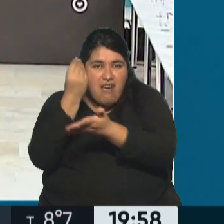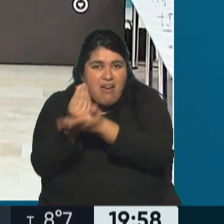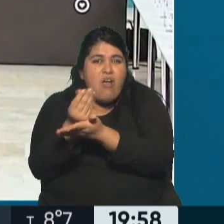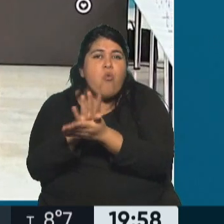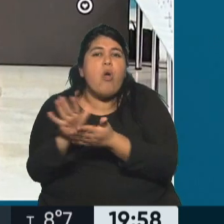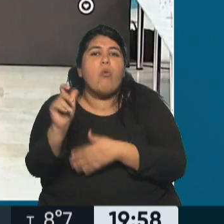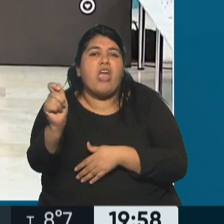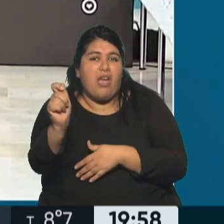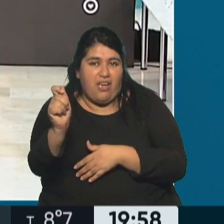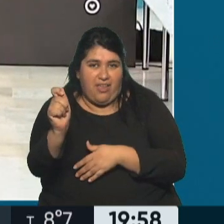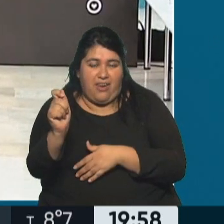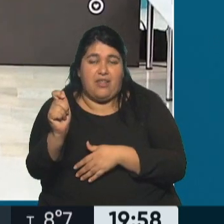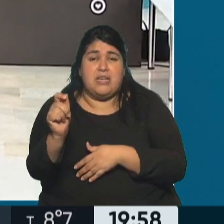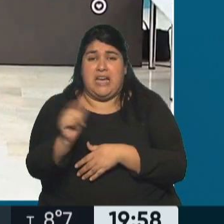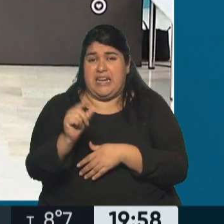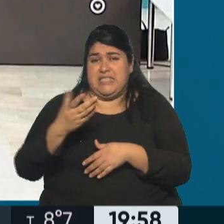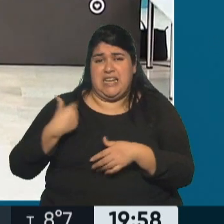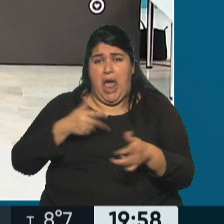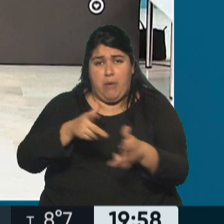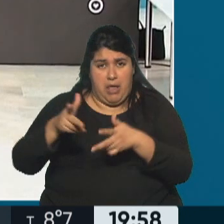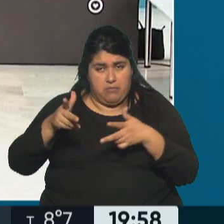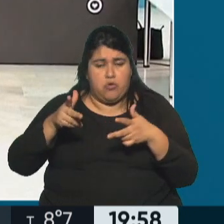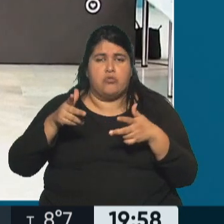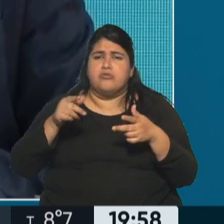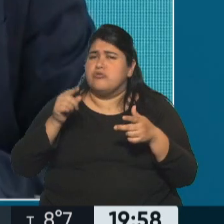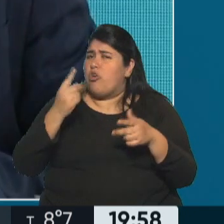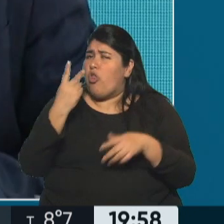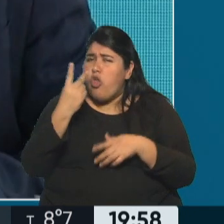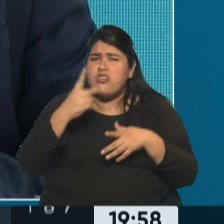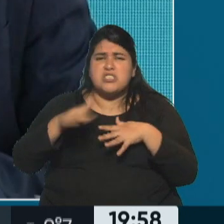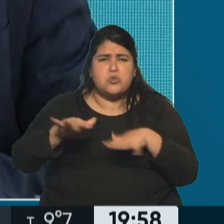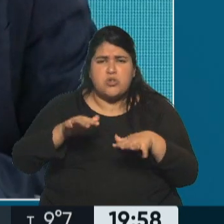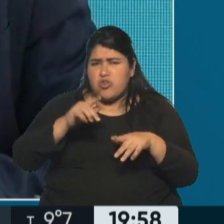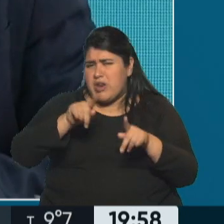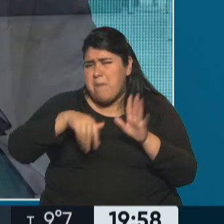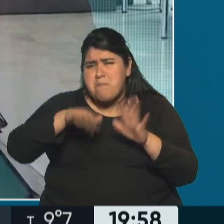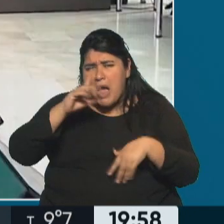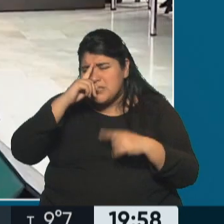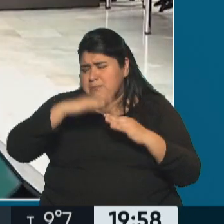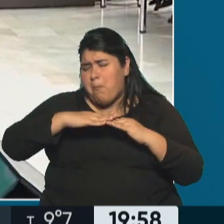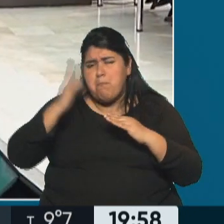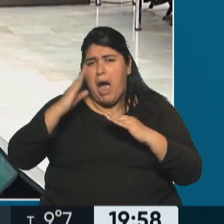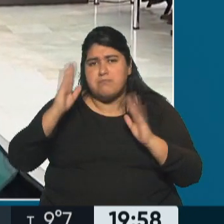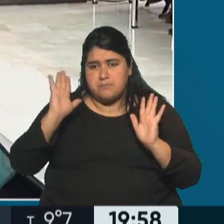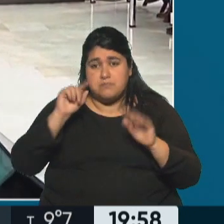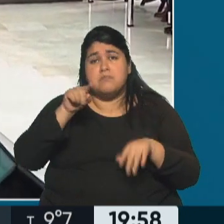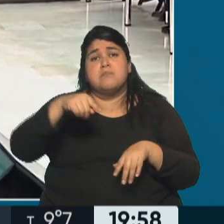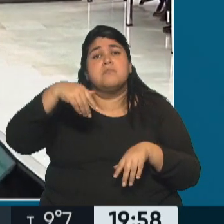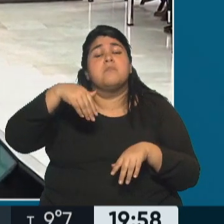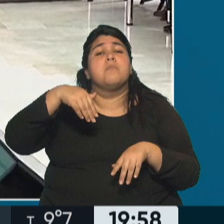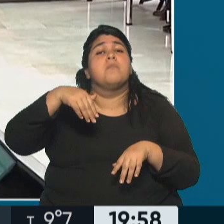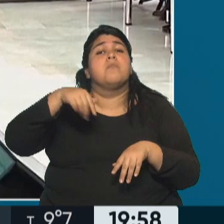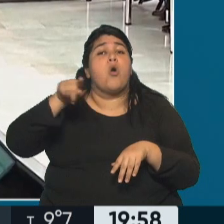lo decíamos hace un rato, hay dos detonantes o dos causas principales que Guzmán no nombra o